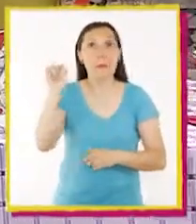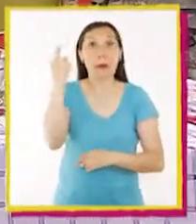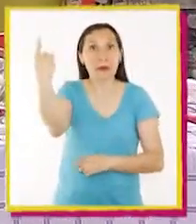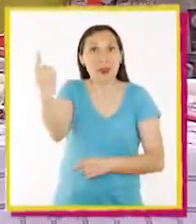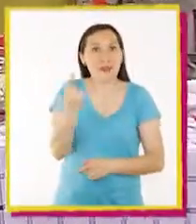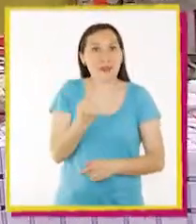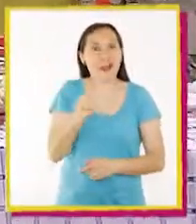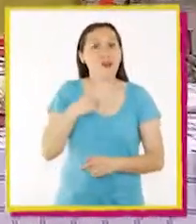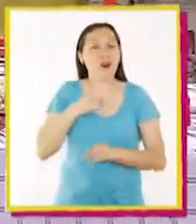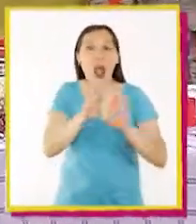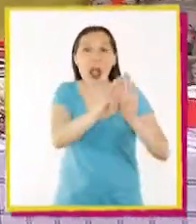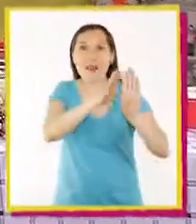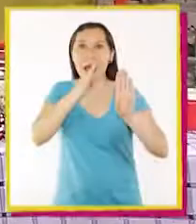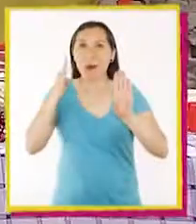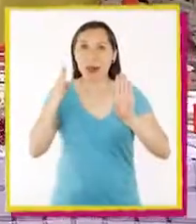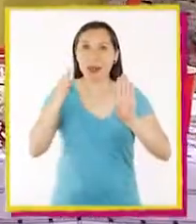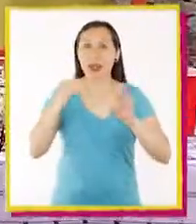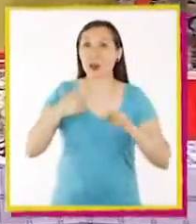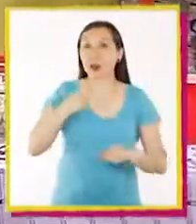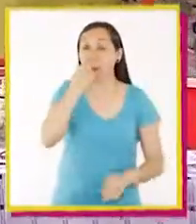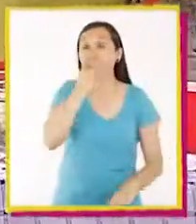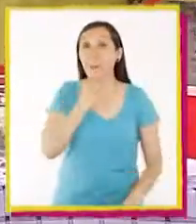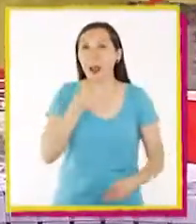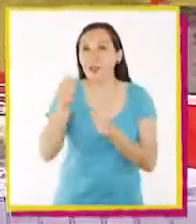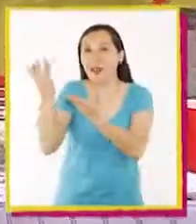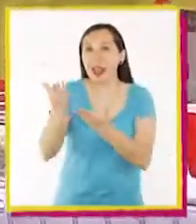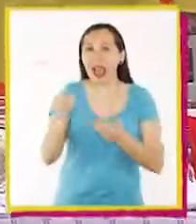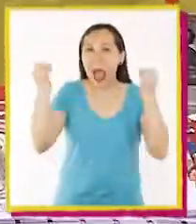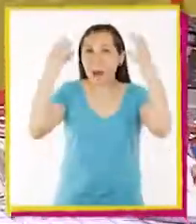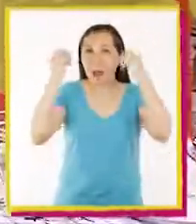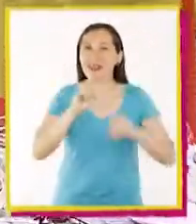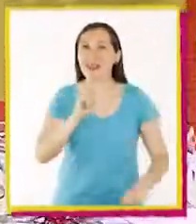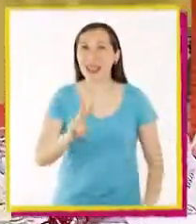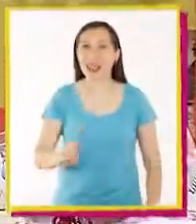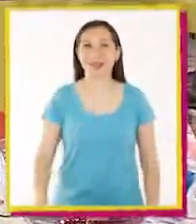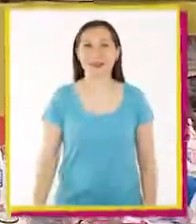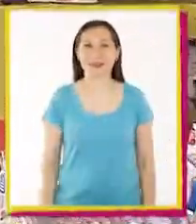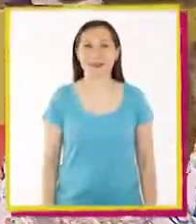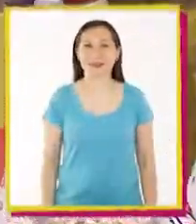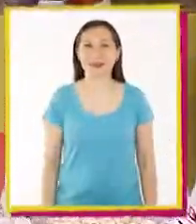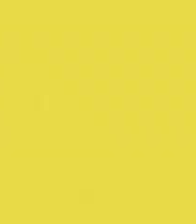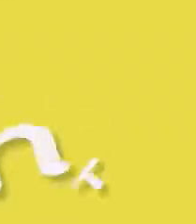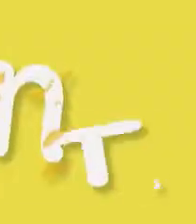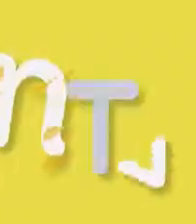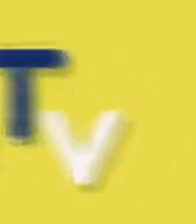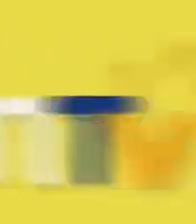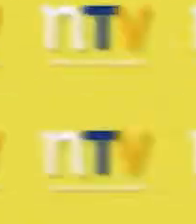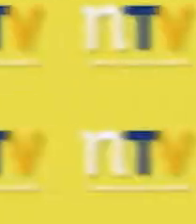Oh, llegó el primer invitado, voy a abrir la puerta. Soy Chester, bienvenidos a Aprendo TV.